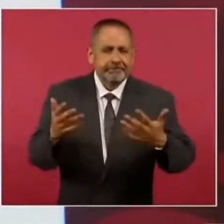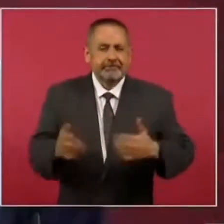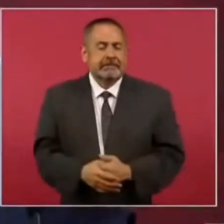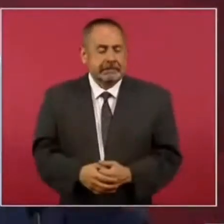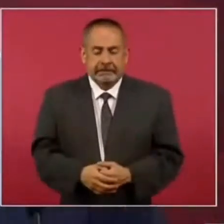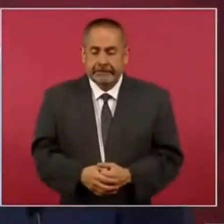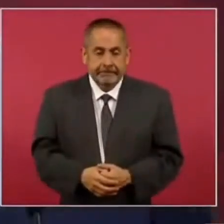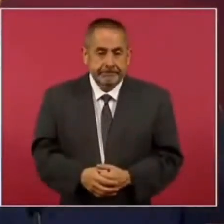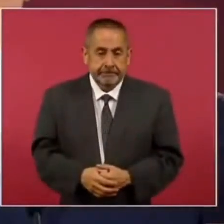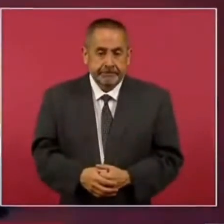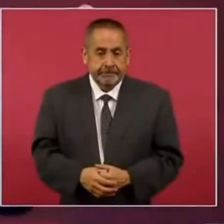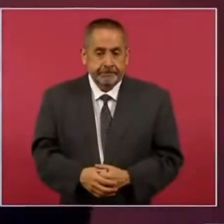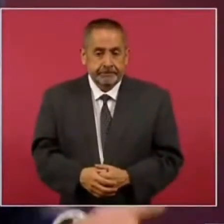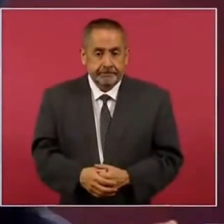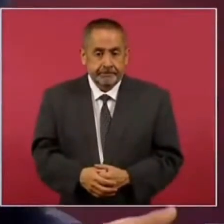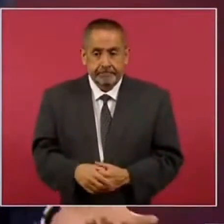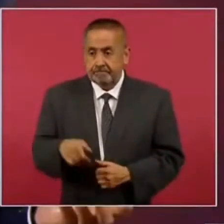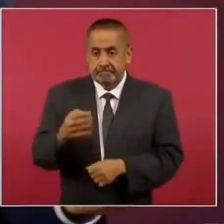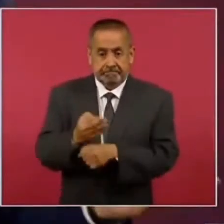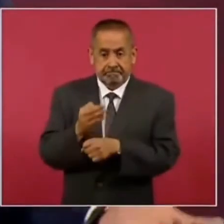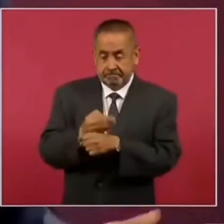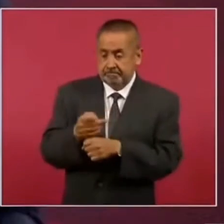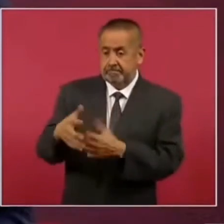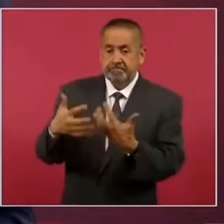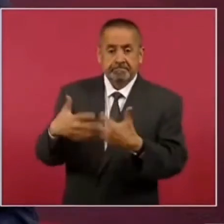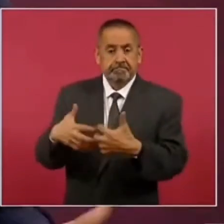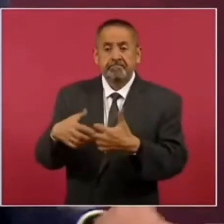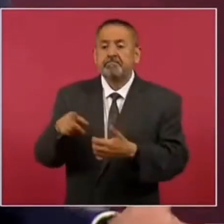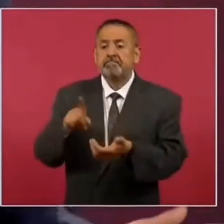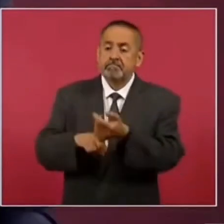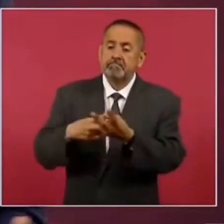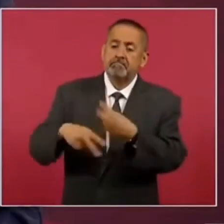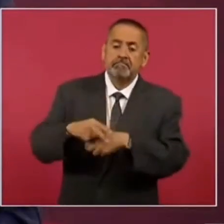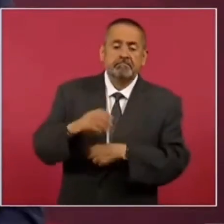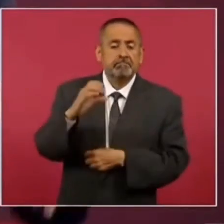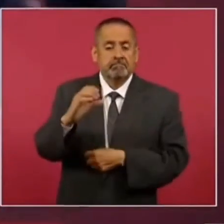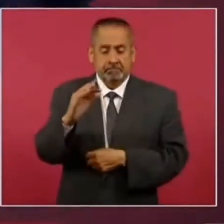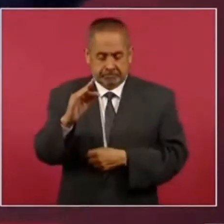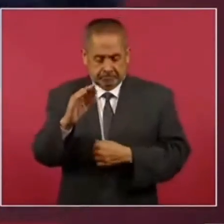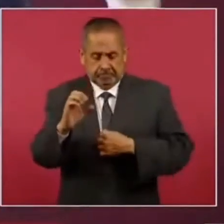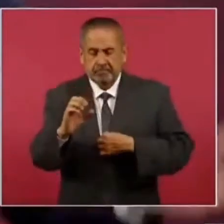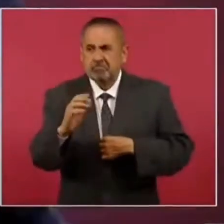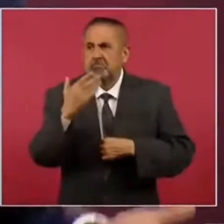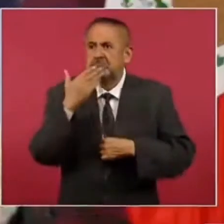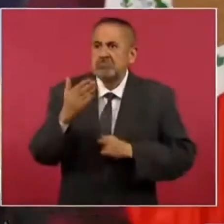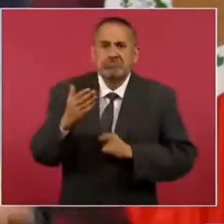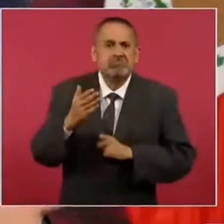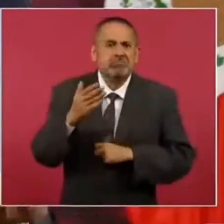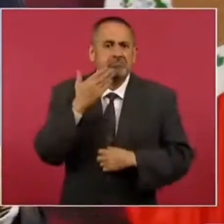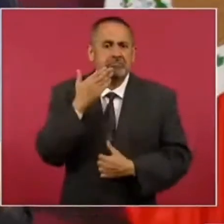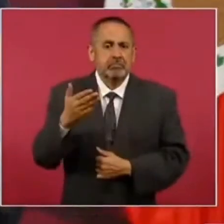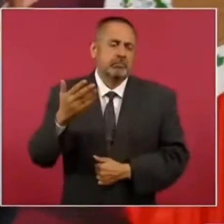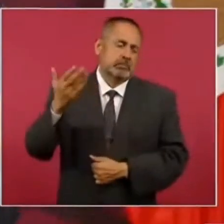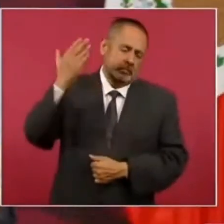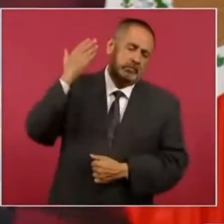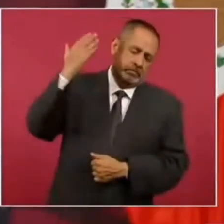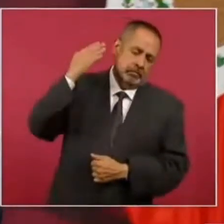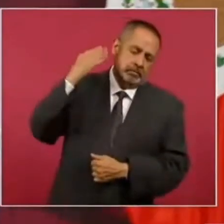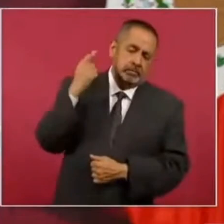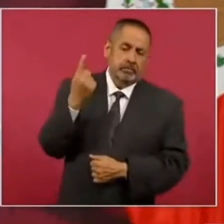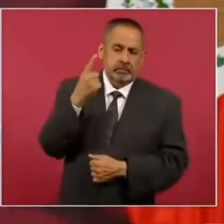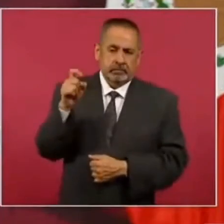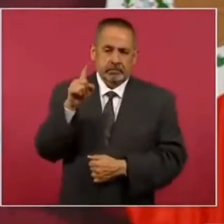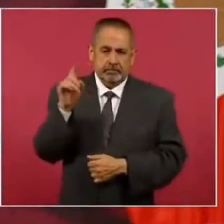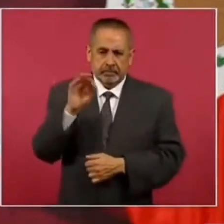Ya la producción de energía de la Comisión Federal, después de tener el 100% de